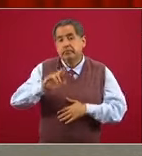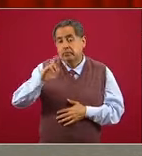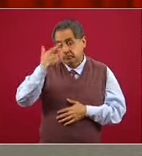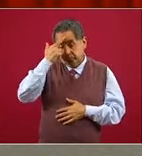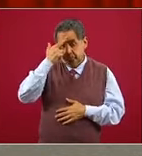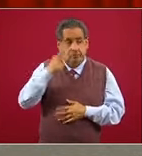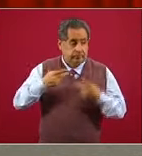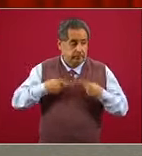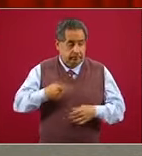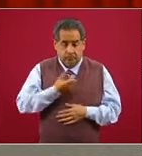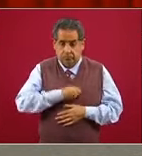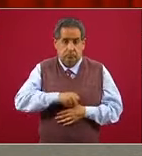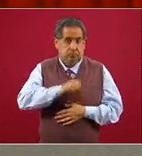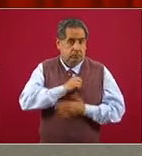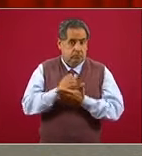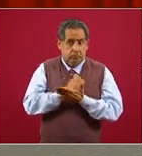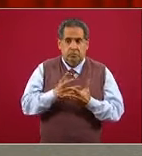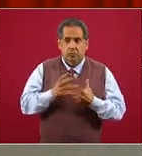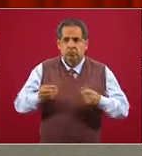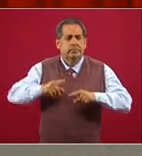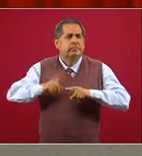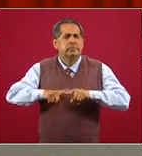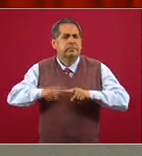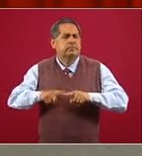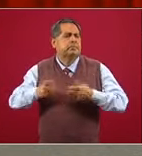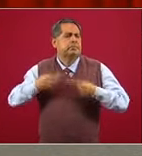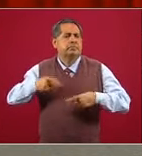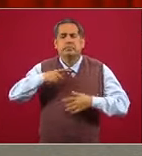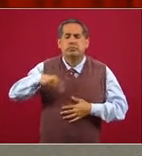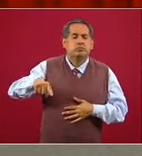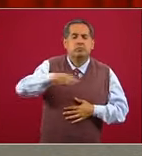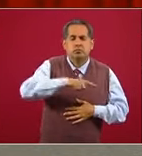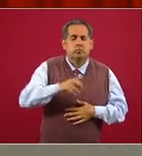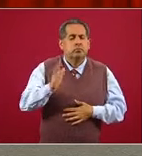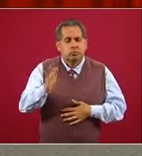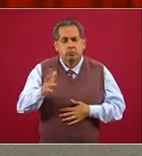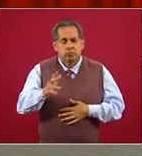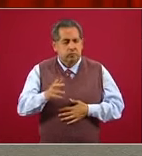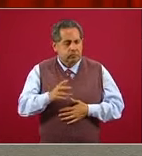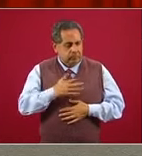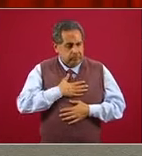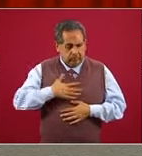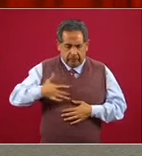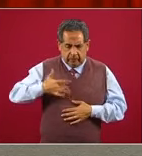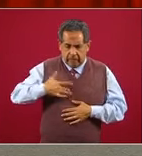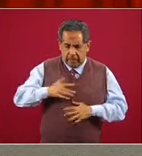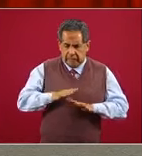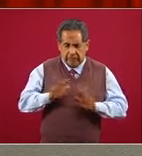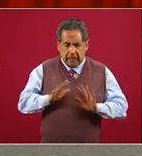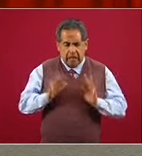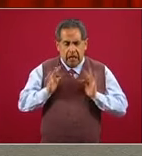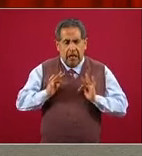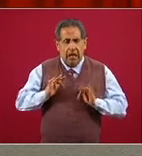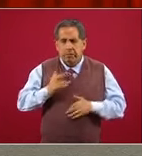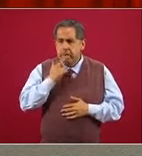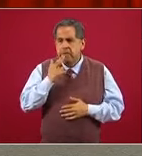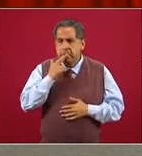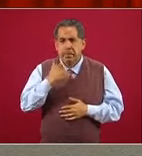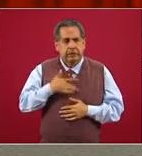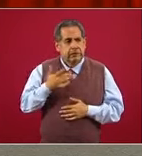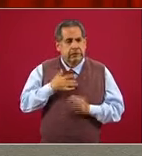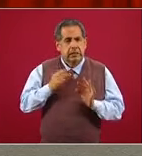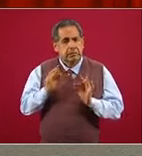que los recuperados son precisamente aquellas personas que van dejando de presentar signos y síntomas, que